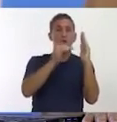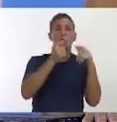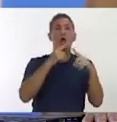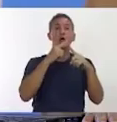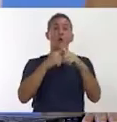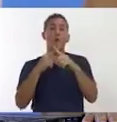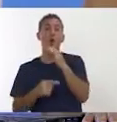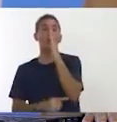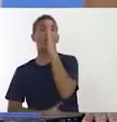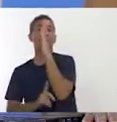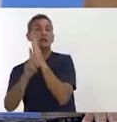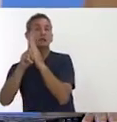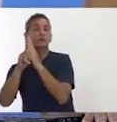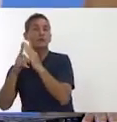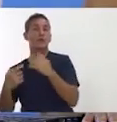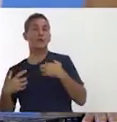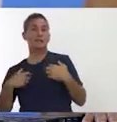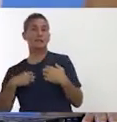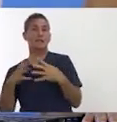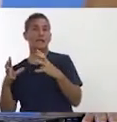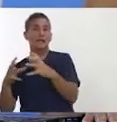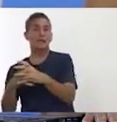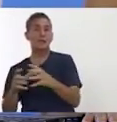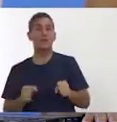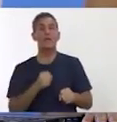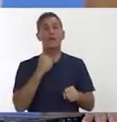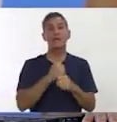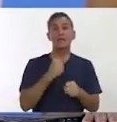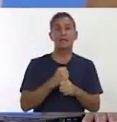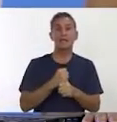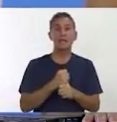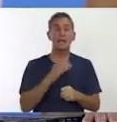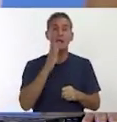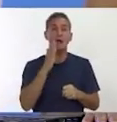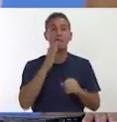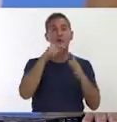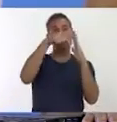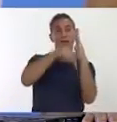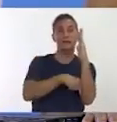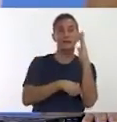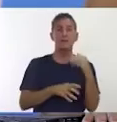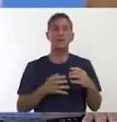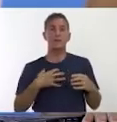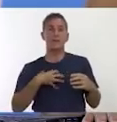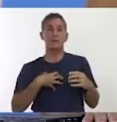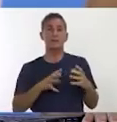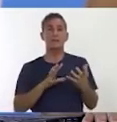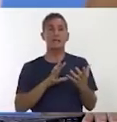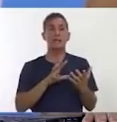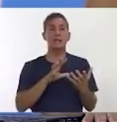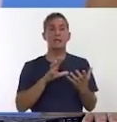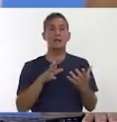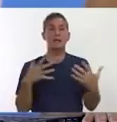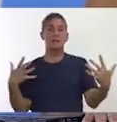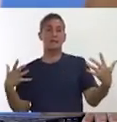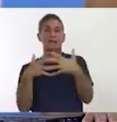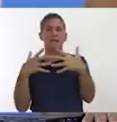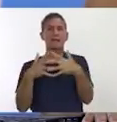tenga el cuerpo. ¿Por qué motivo? Porque el trabajo de la fuerza de gravedad tiene relación con la posición que ocupa un